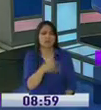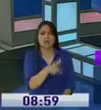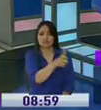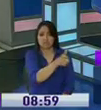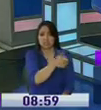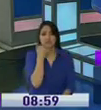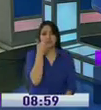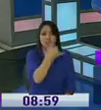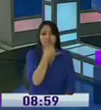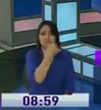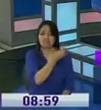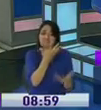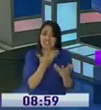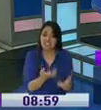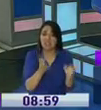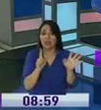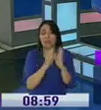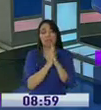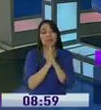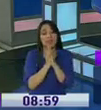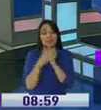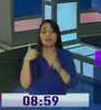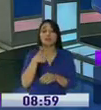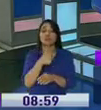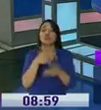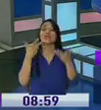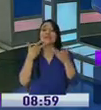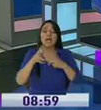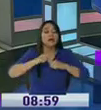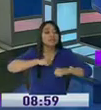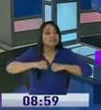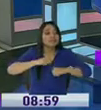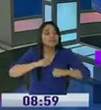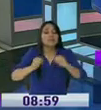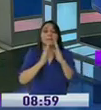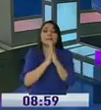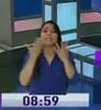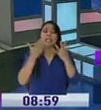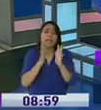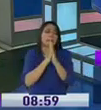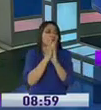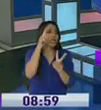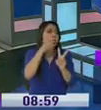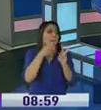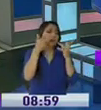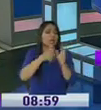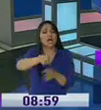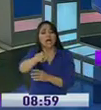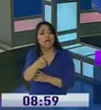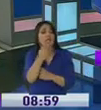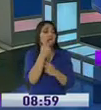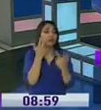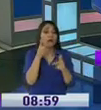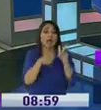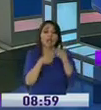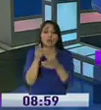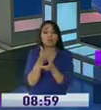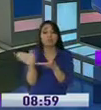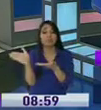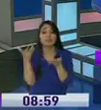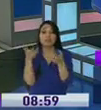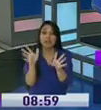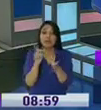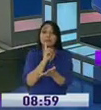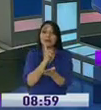de una vez. Hablen nomás. Nosotros ya hemos pedido y hemos hablado, ya hay una que nos retiró también del aire,